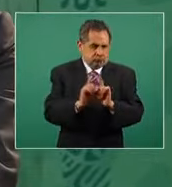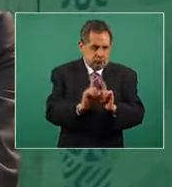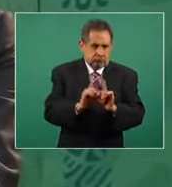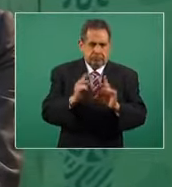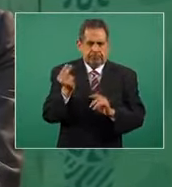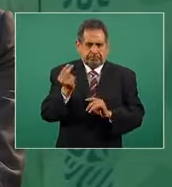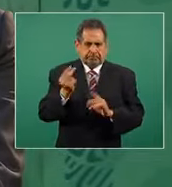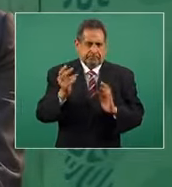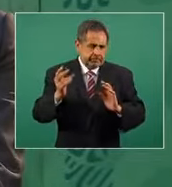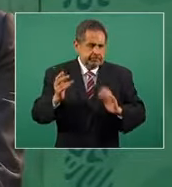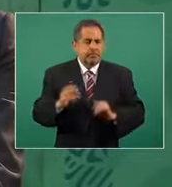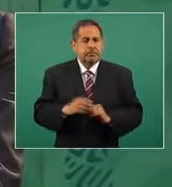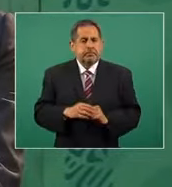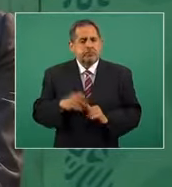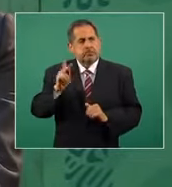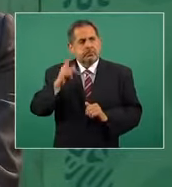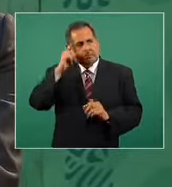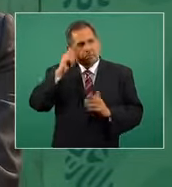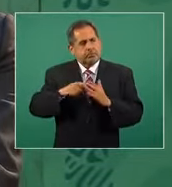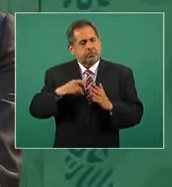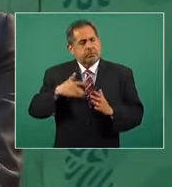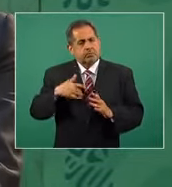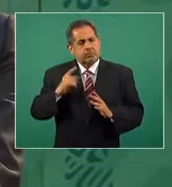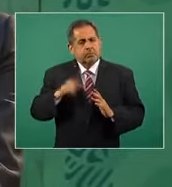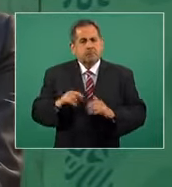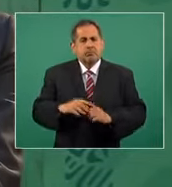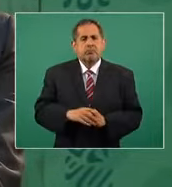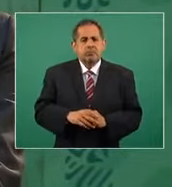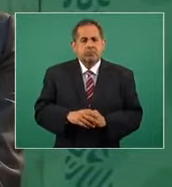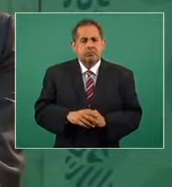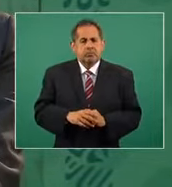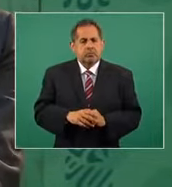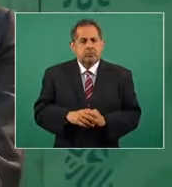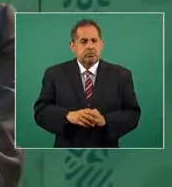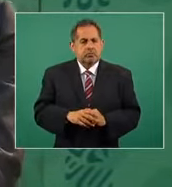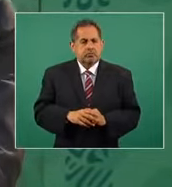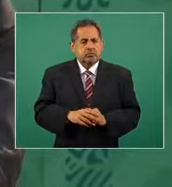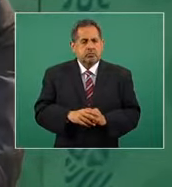pero yo creo que sí